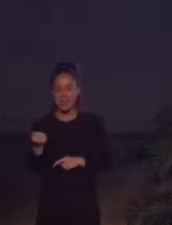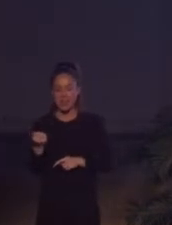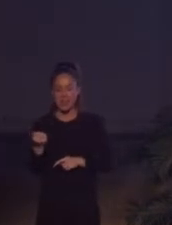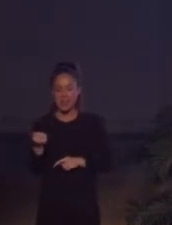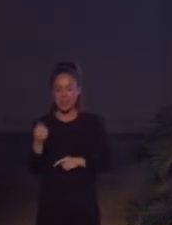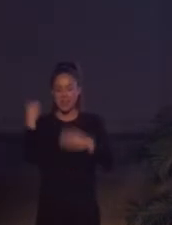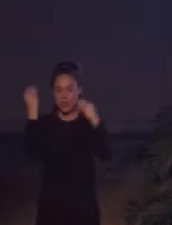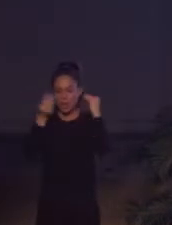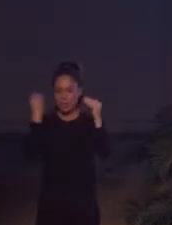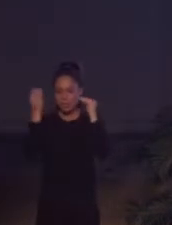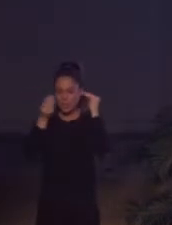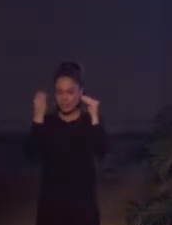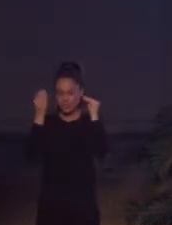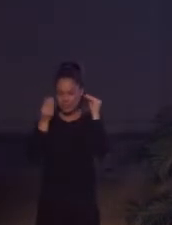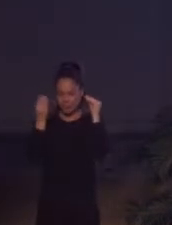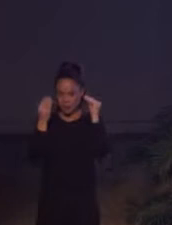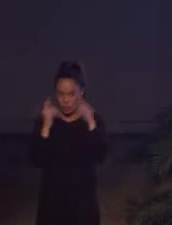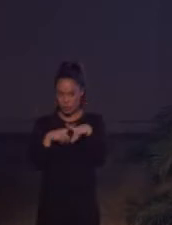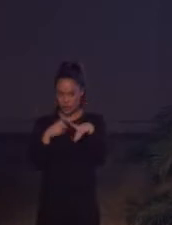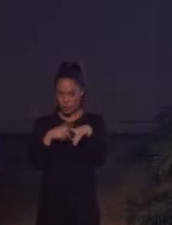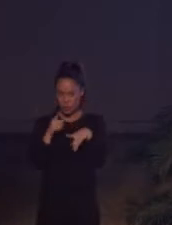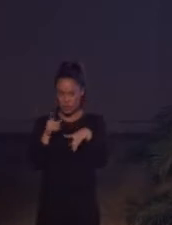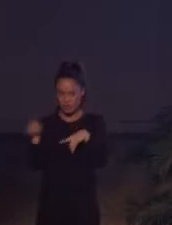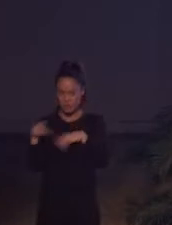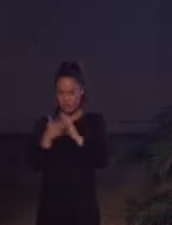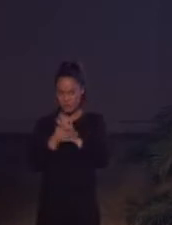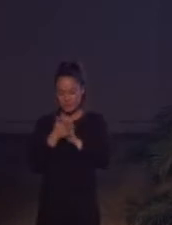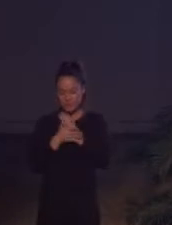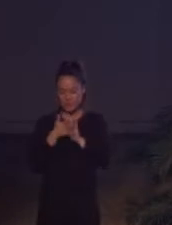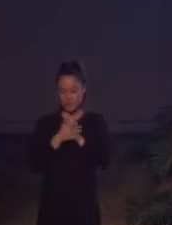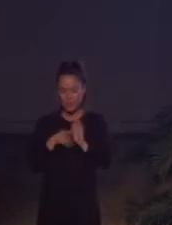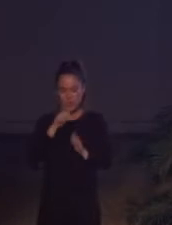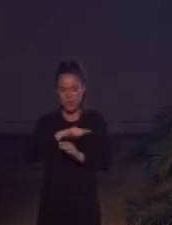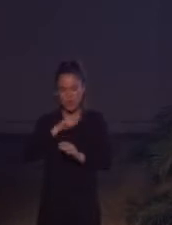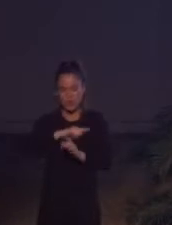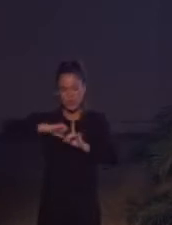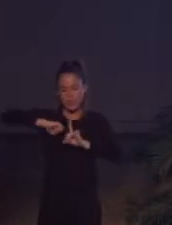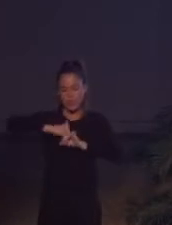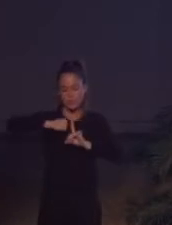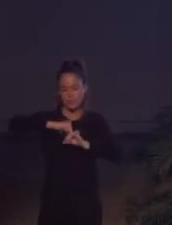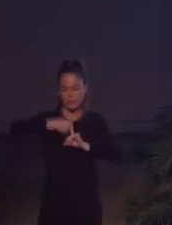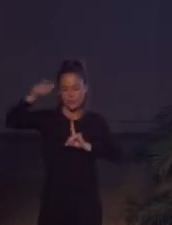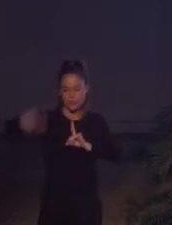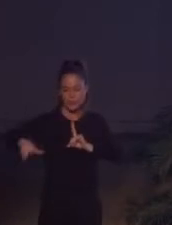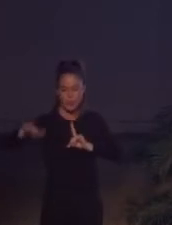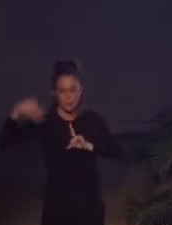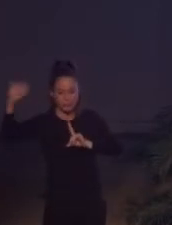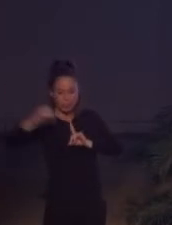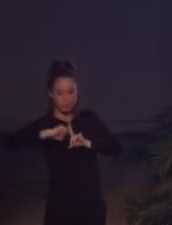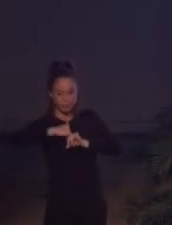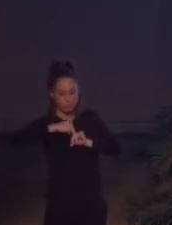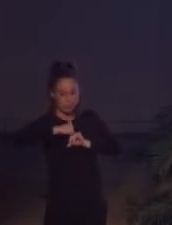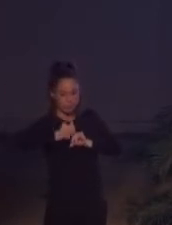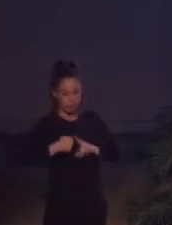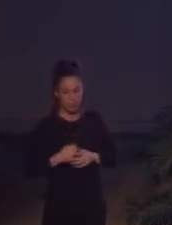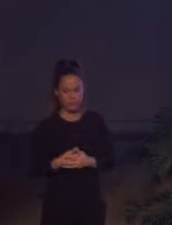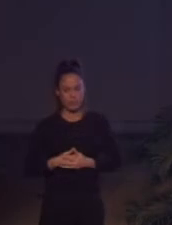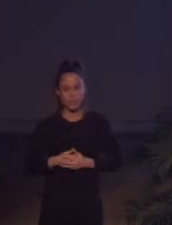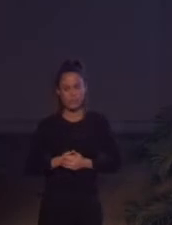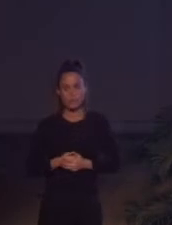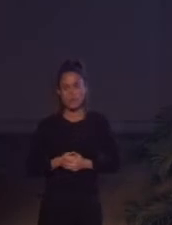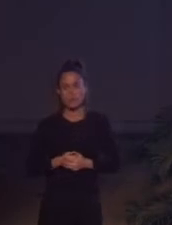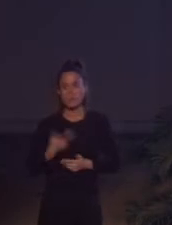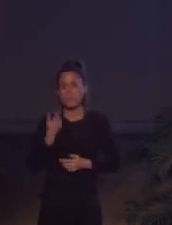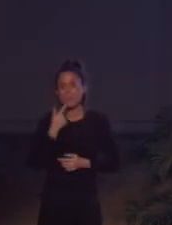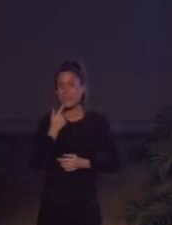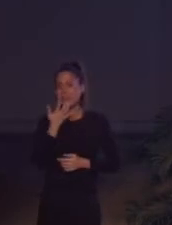El pensamiento heterosexual, habla de la conciencia del opresor, ¿no? Y entonces dice que si tú a lo